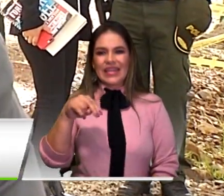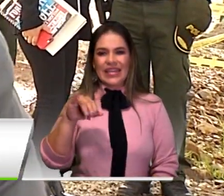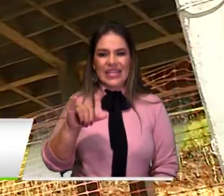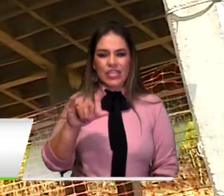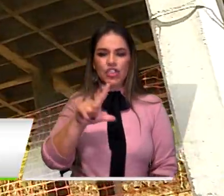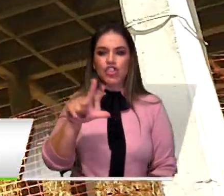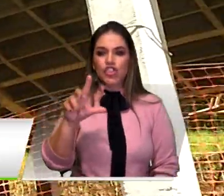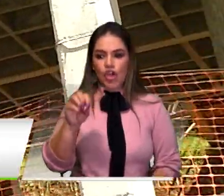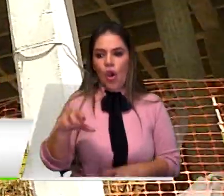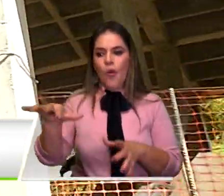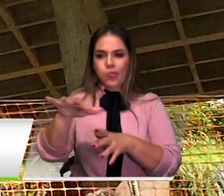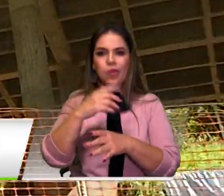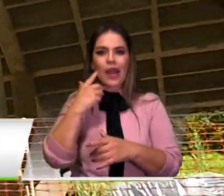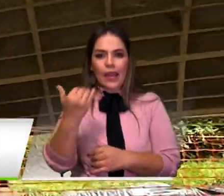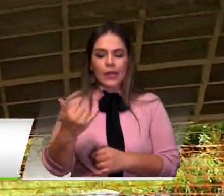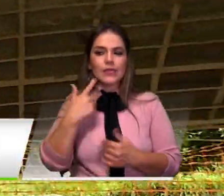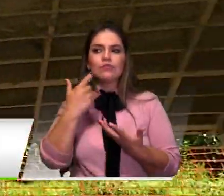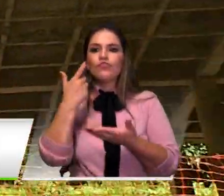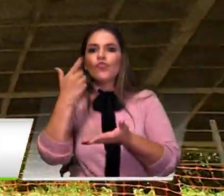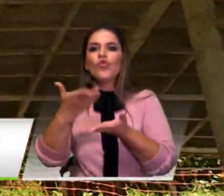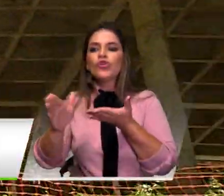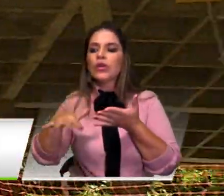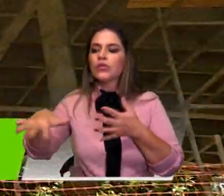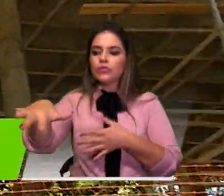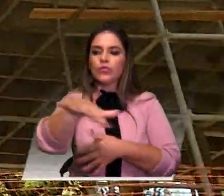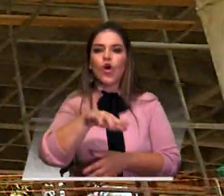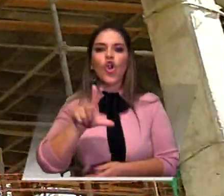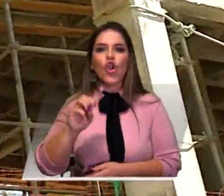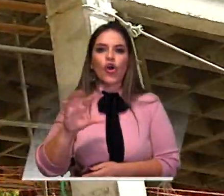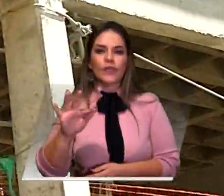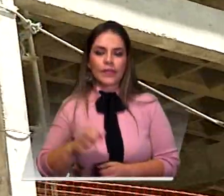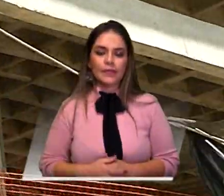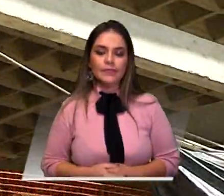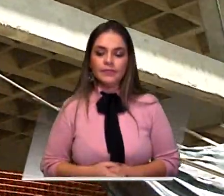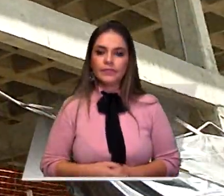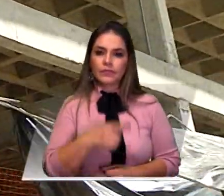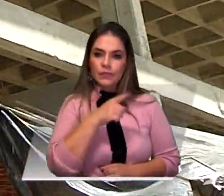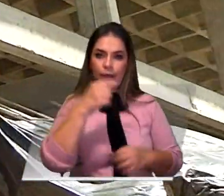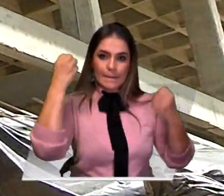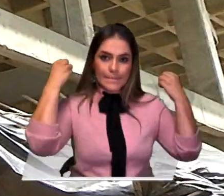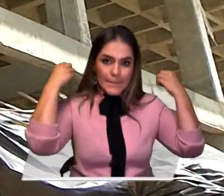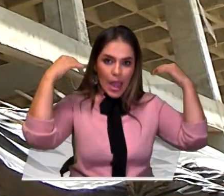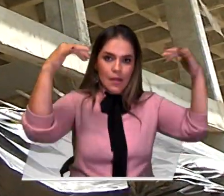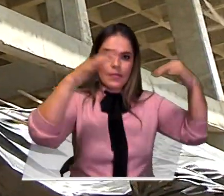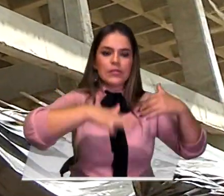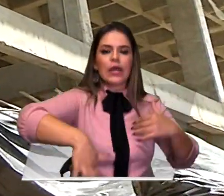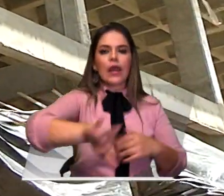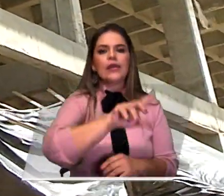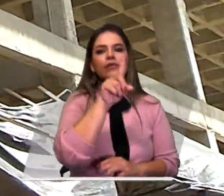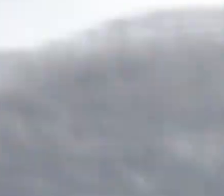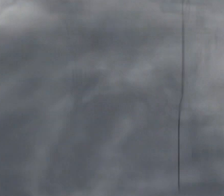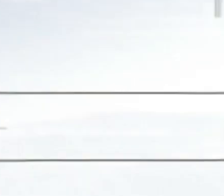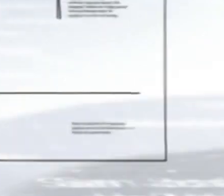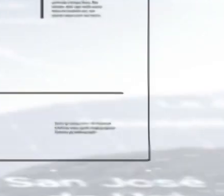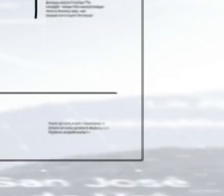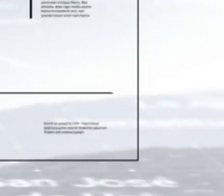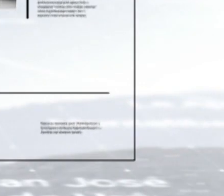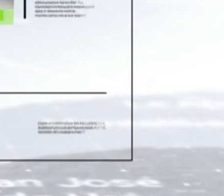también en la consecución del lote. En la subestación Las Palmas se invierten más de 6 mil millones de pesos.